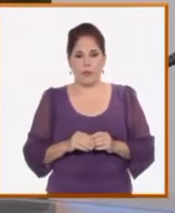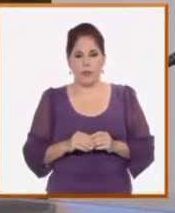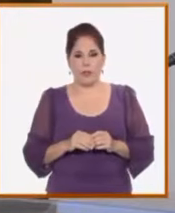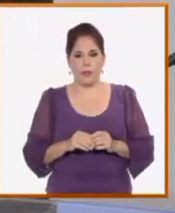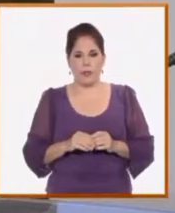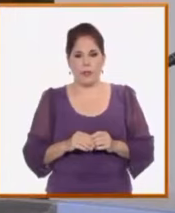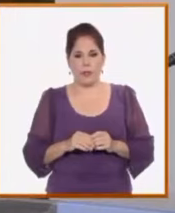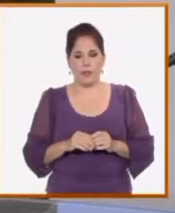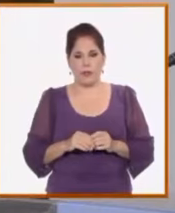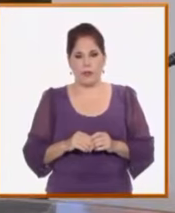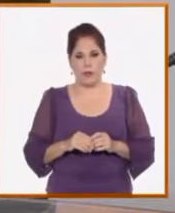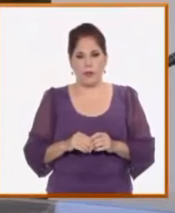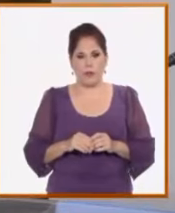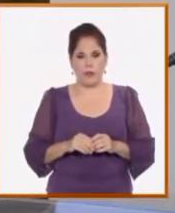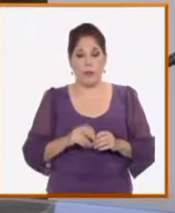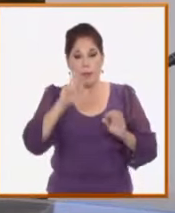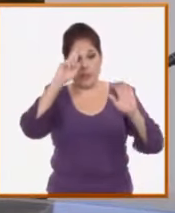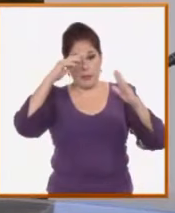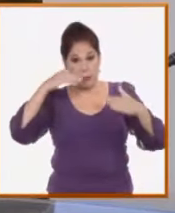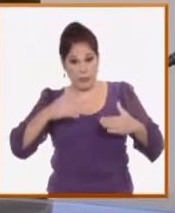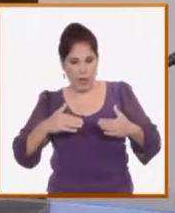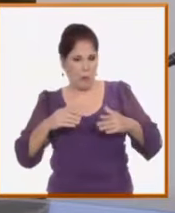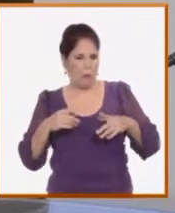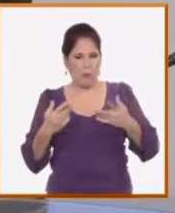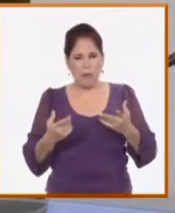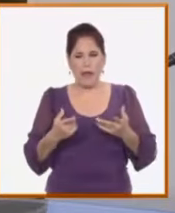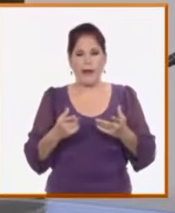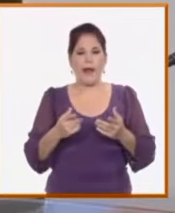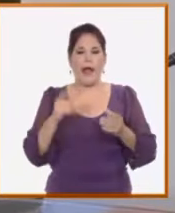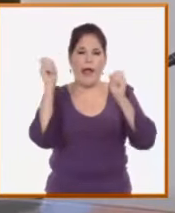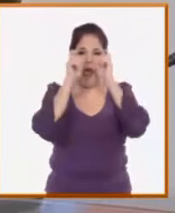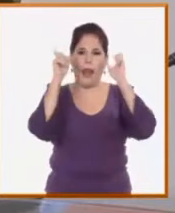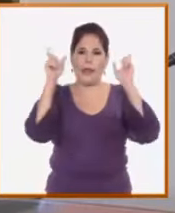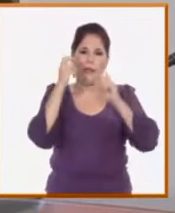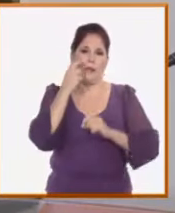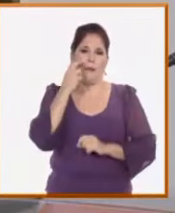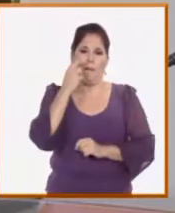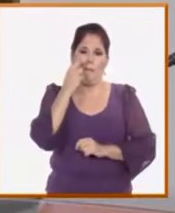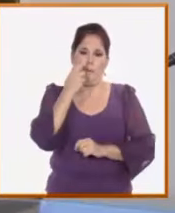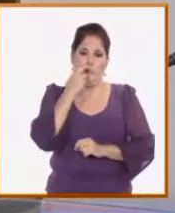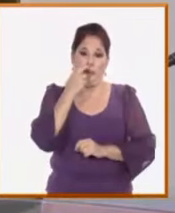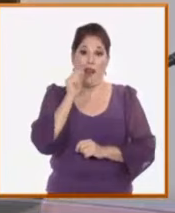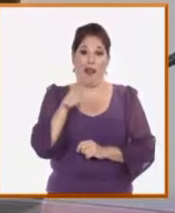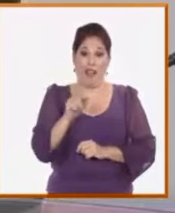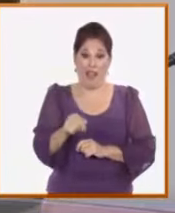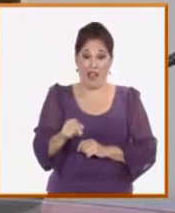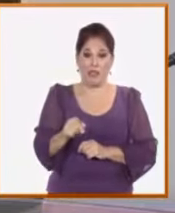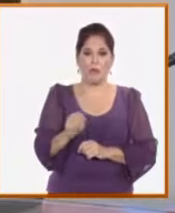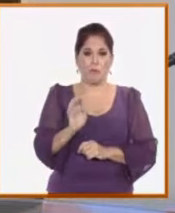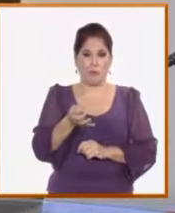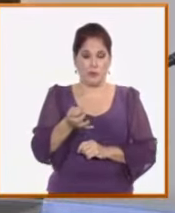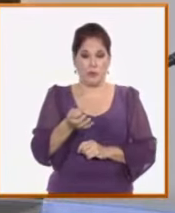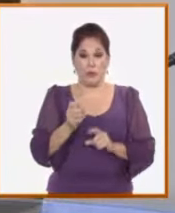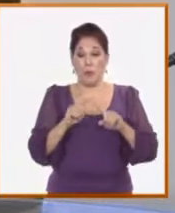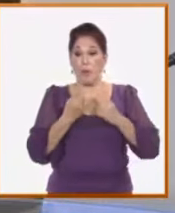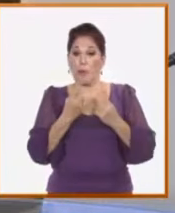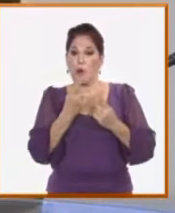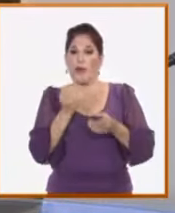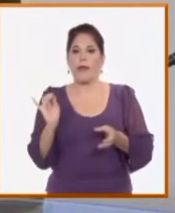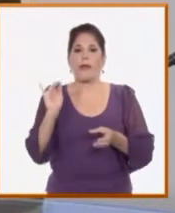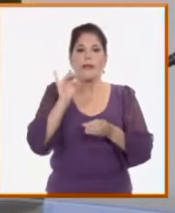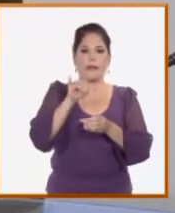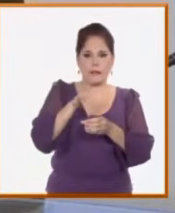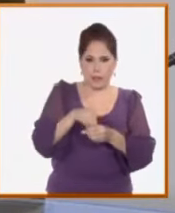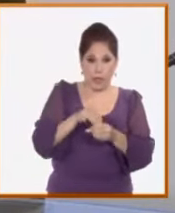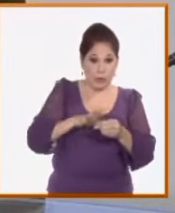de y de salud pública en función de la alerta temprana y la detección oportuna de estos hechos para poder integrar de